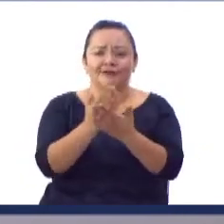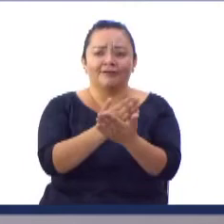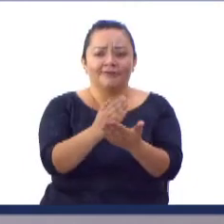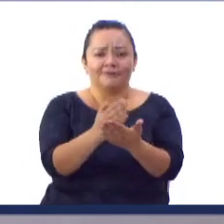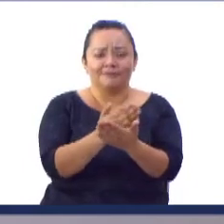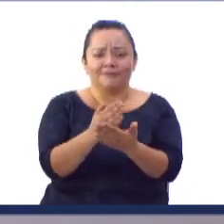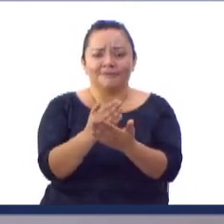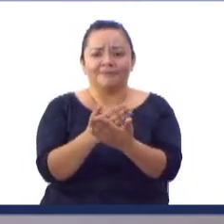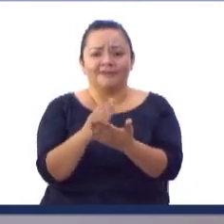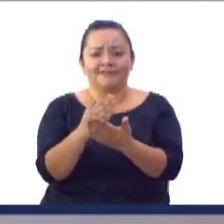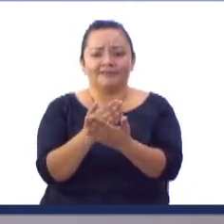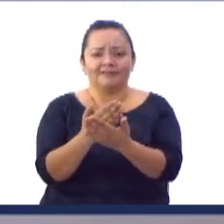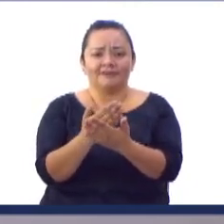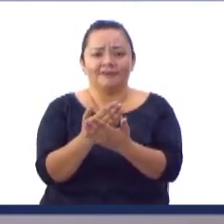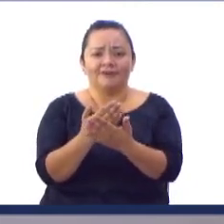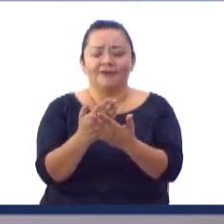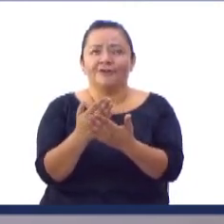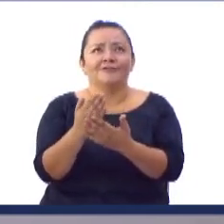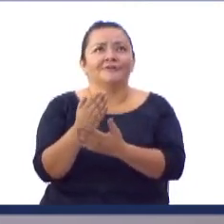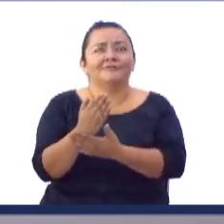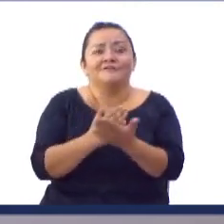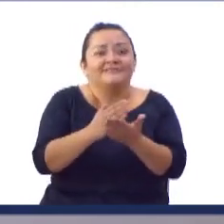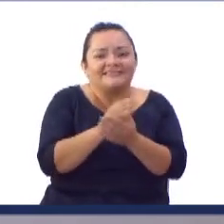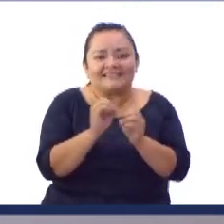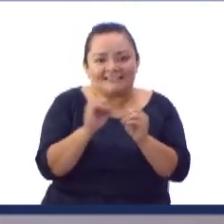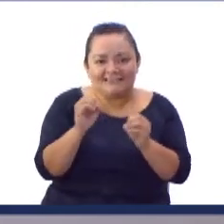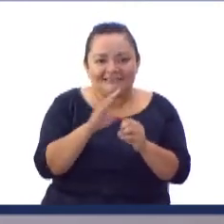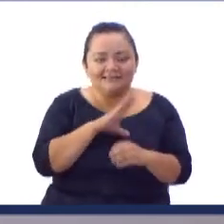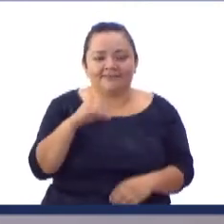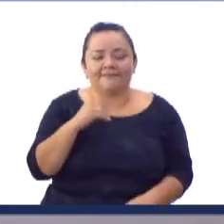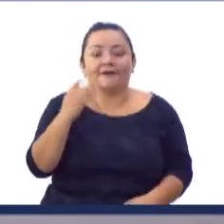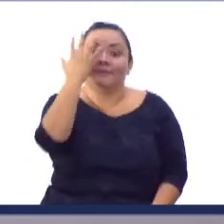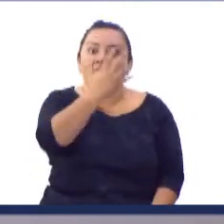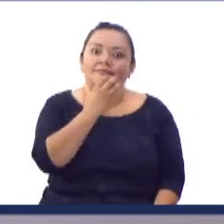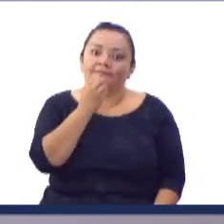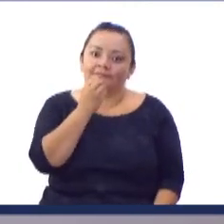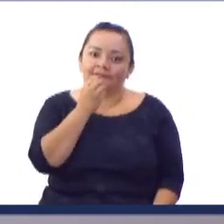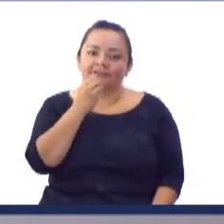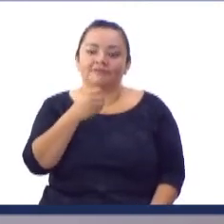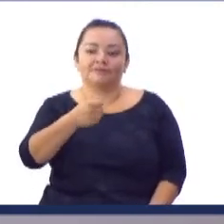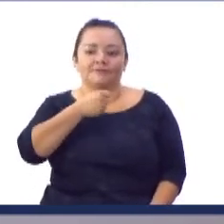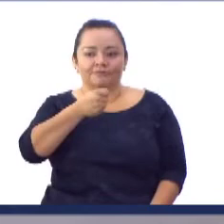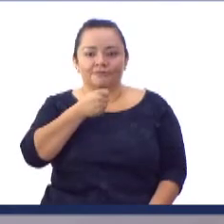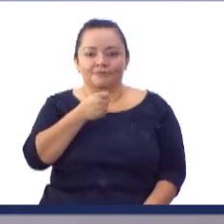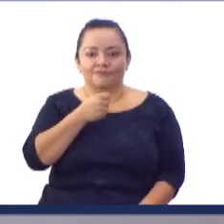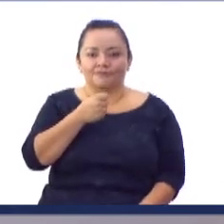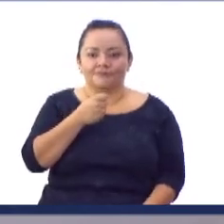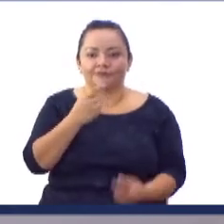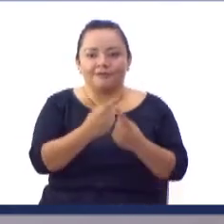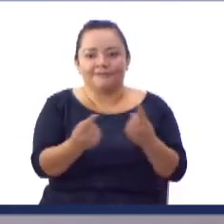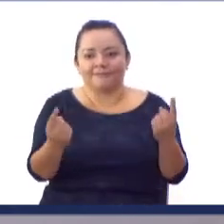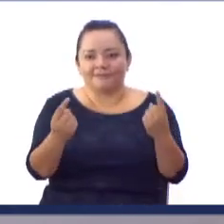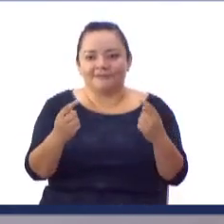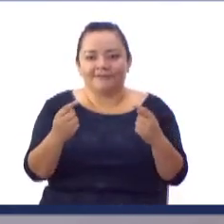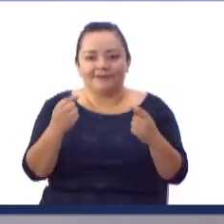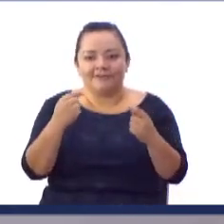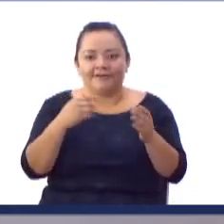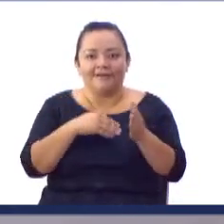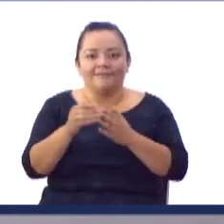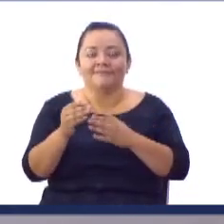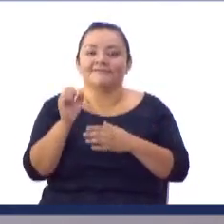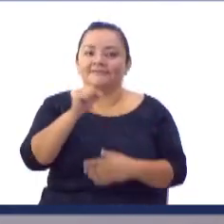un poco se cierran en un cuarto y no quieren dar amor bonito fue ese ese anuncio que mandaron por ello de la gente que no puede salir